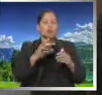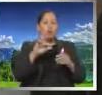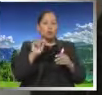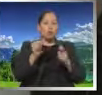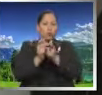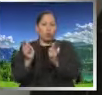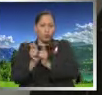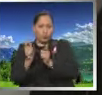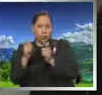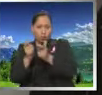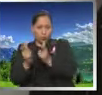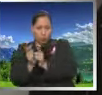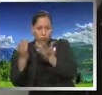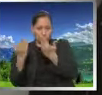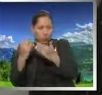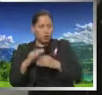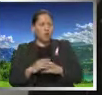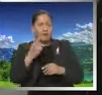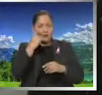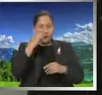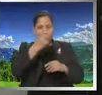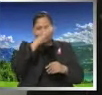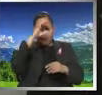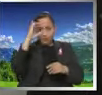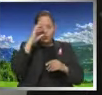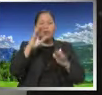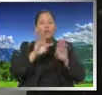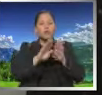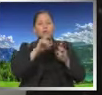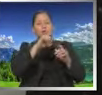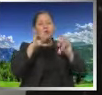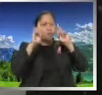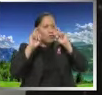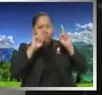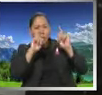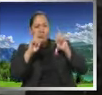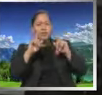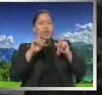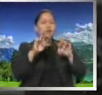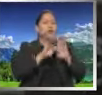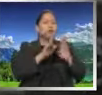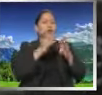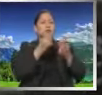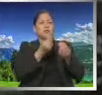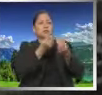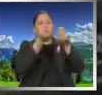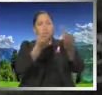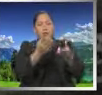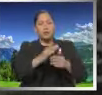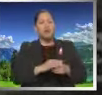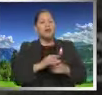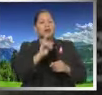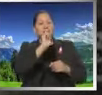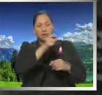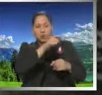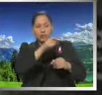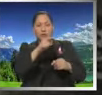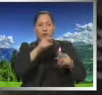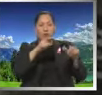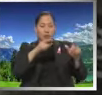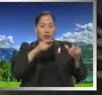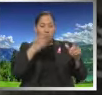De hecho, tenemos imágenes, El Jimena. Mira, ve, hacen completamente propuestas alternativas, no tienen nada que ver con lo que se